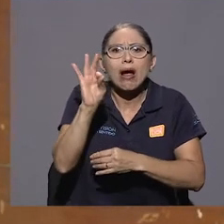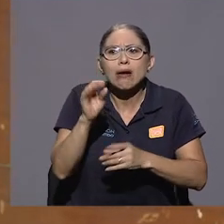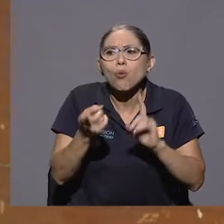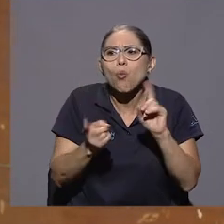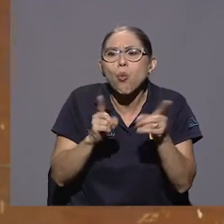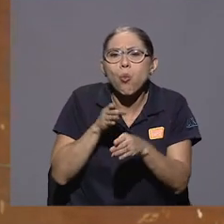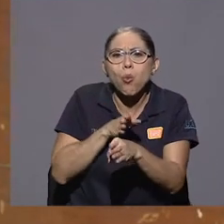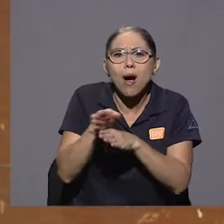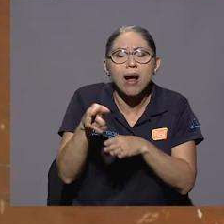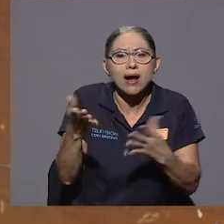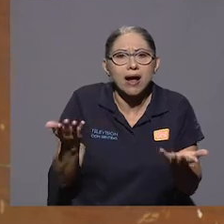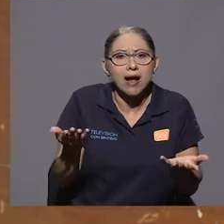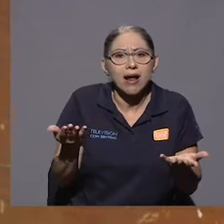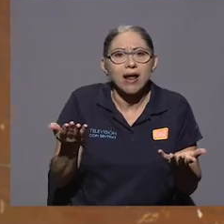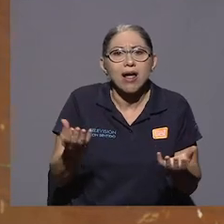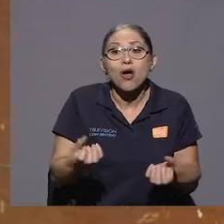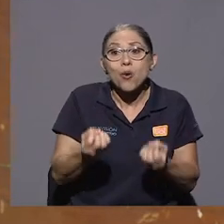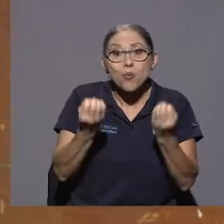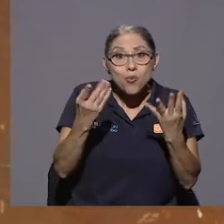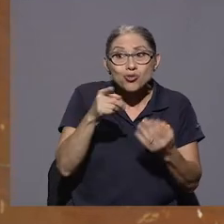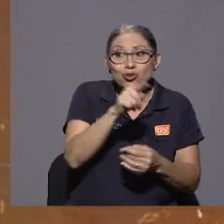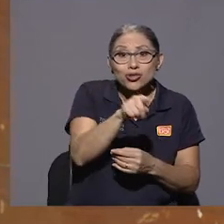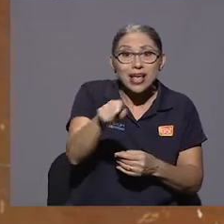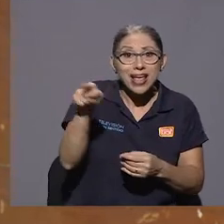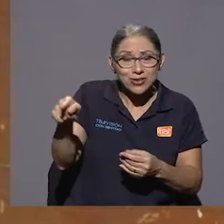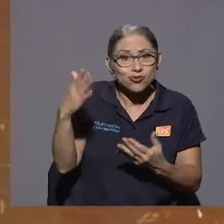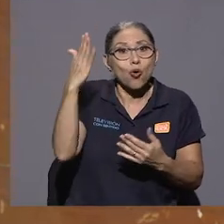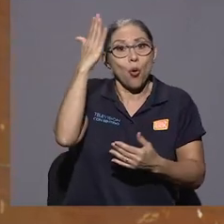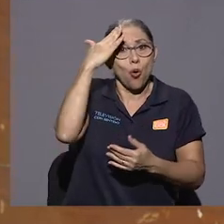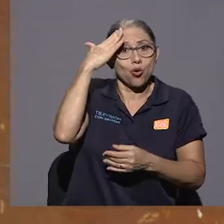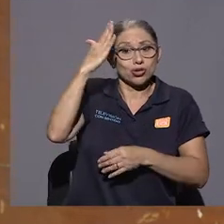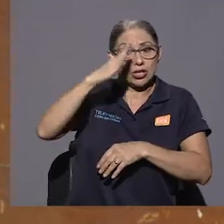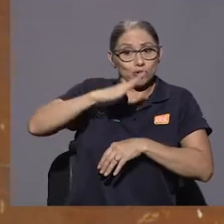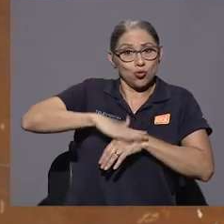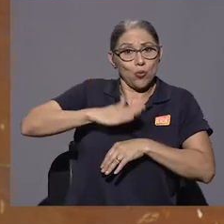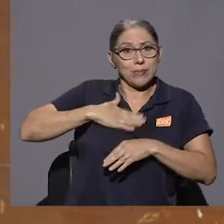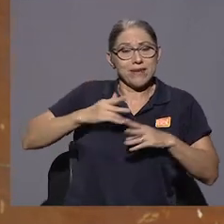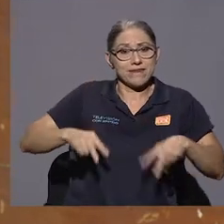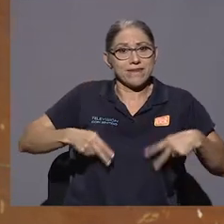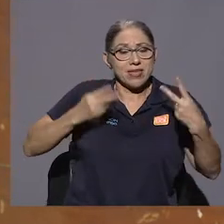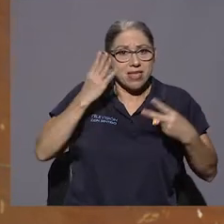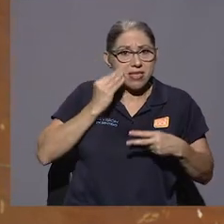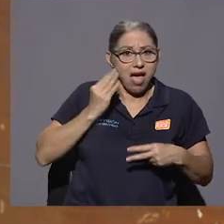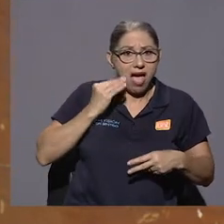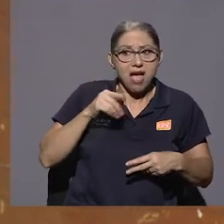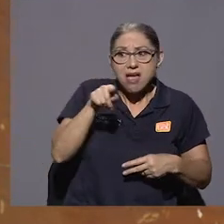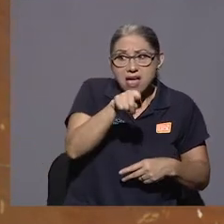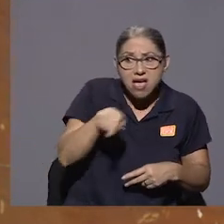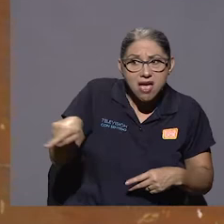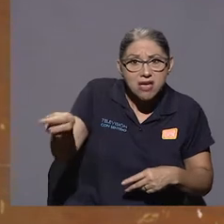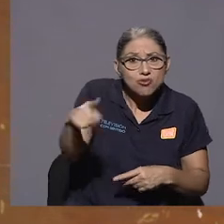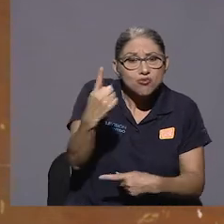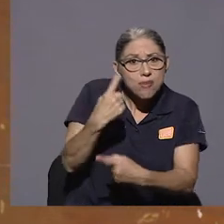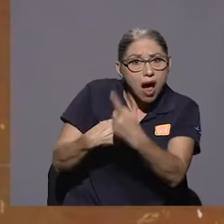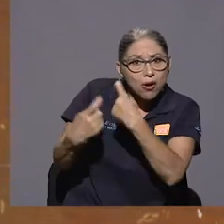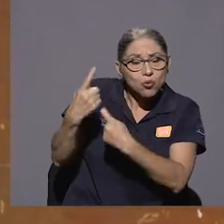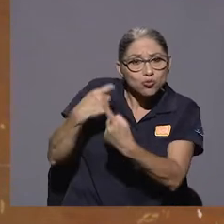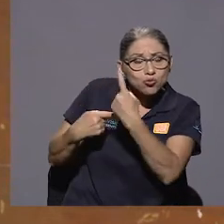la carrera. Y muchos incluso, conociendo esta parte de la historia mía, me han consultado